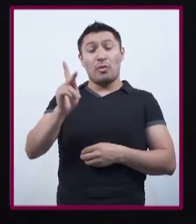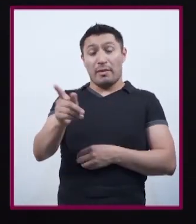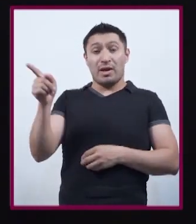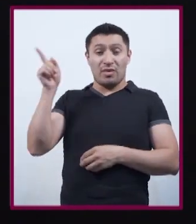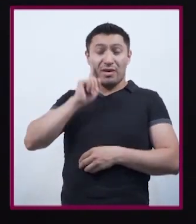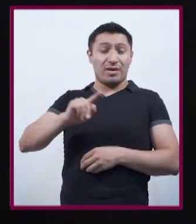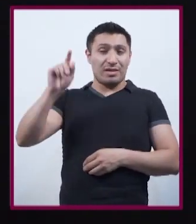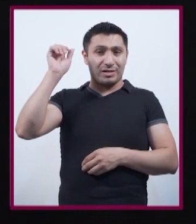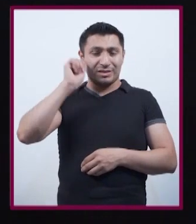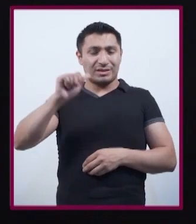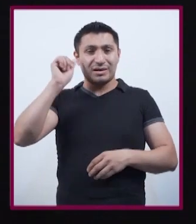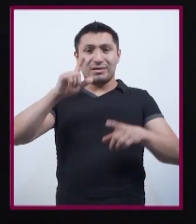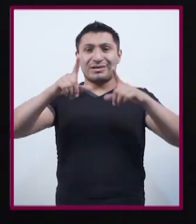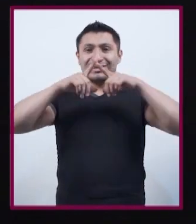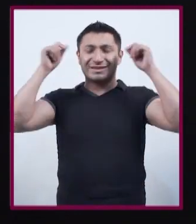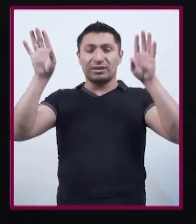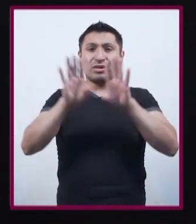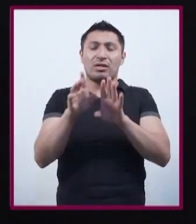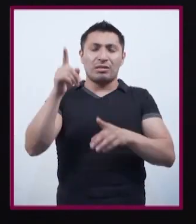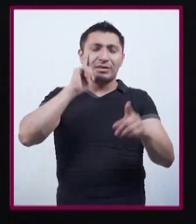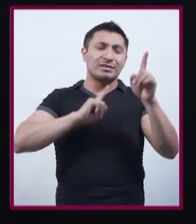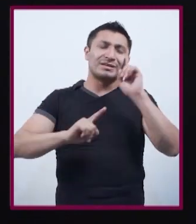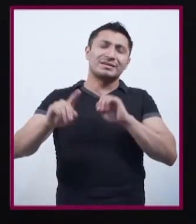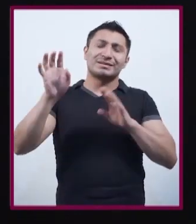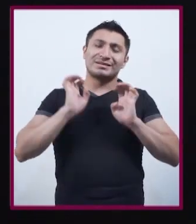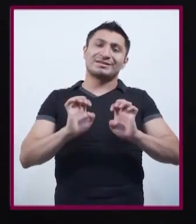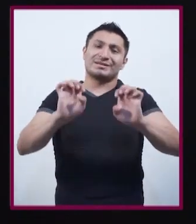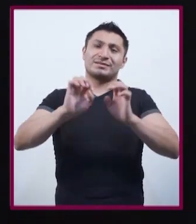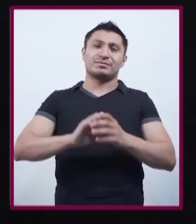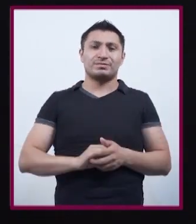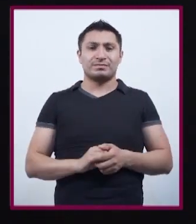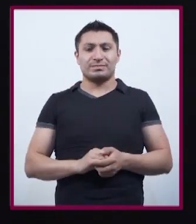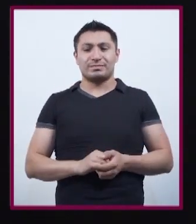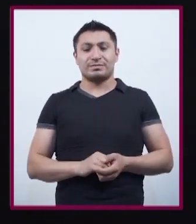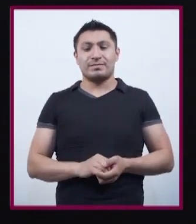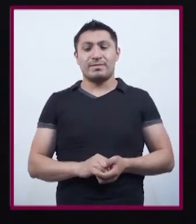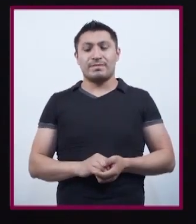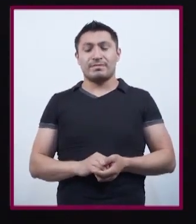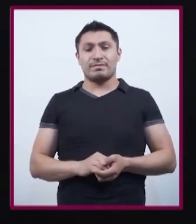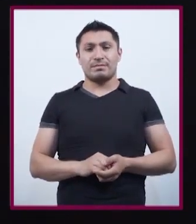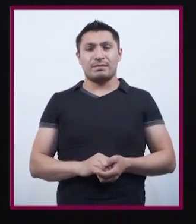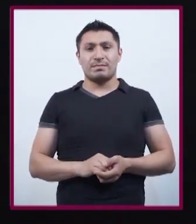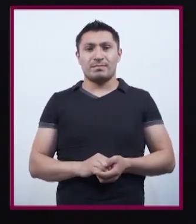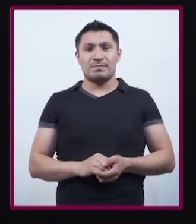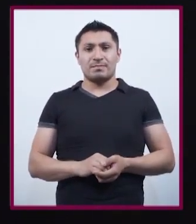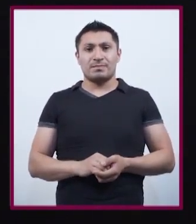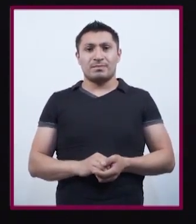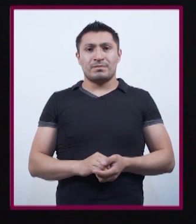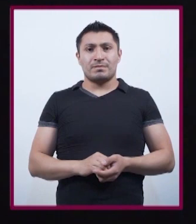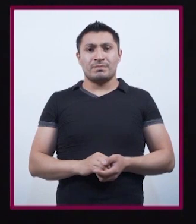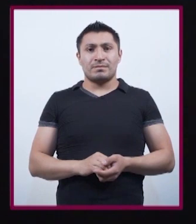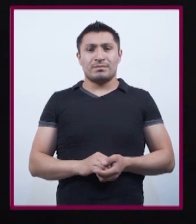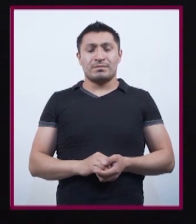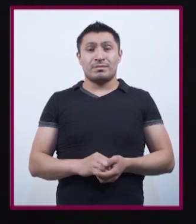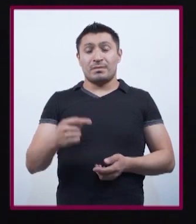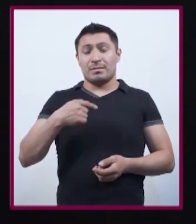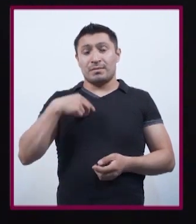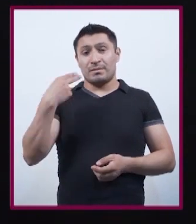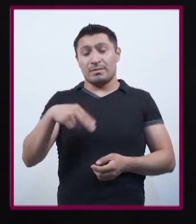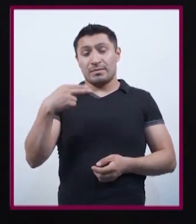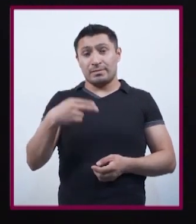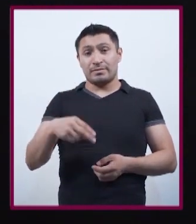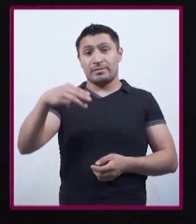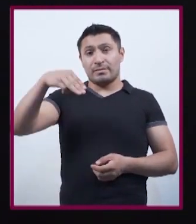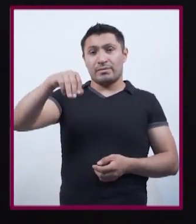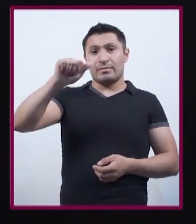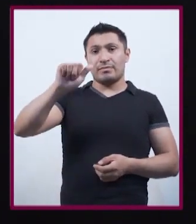pesar de toda la adversidad que sufrió, ella siempre tuvo esa sonrisa, que era una manera de llorar con bondad. Yo soy